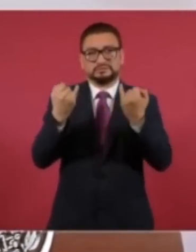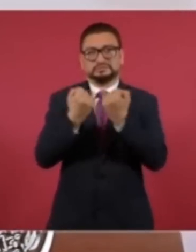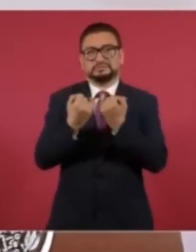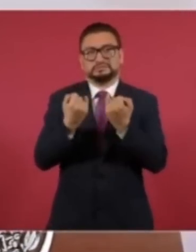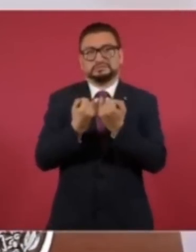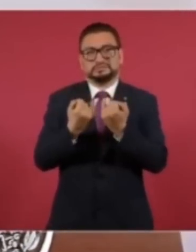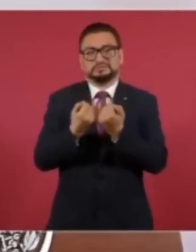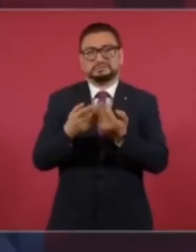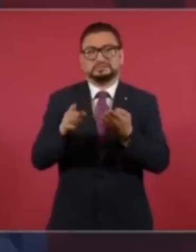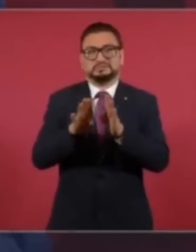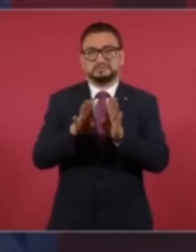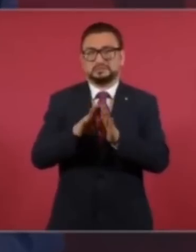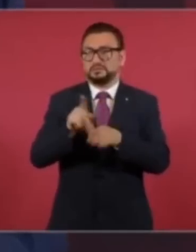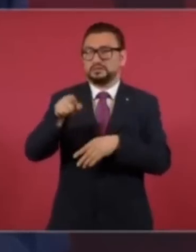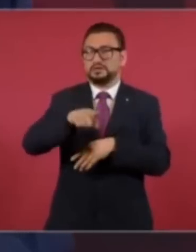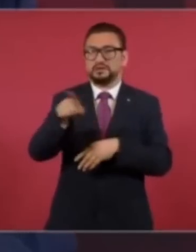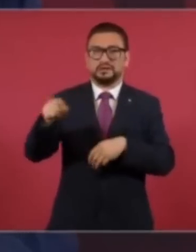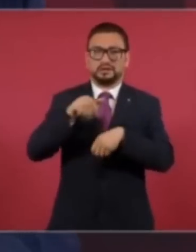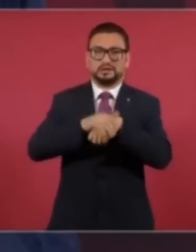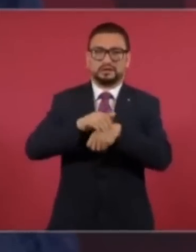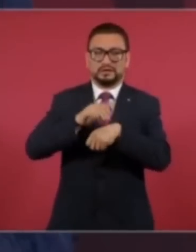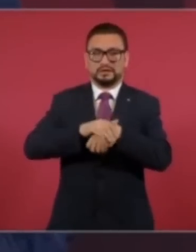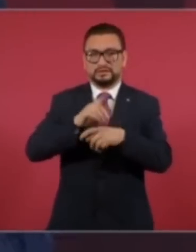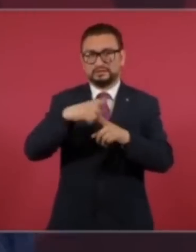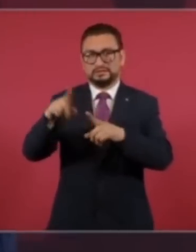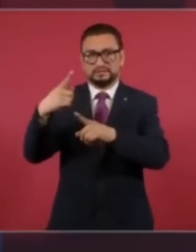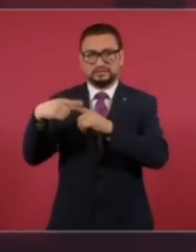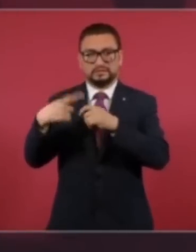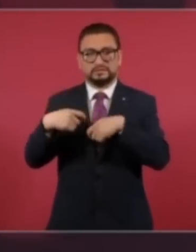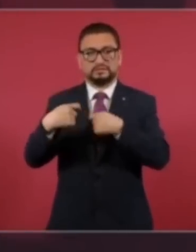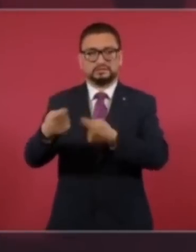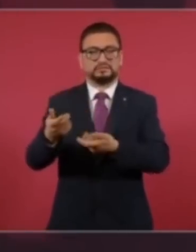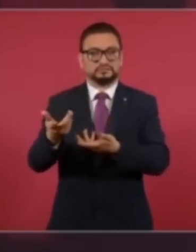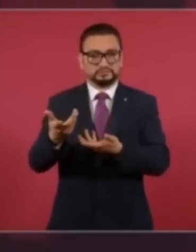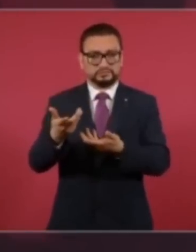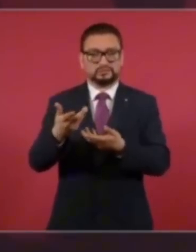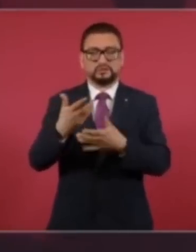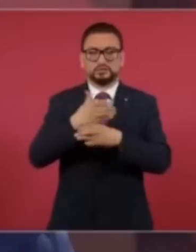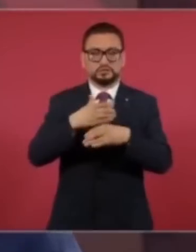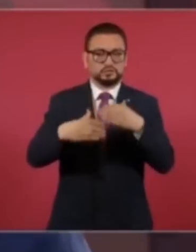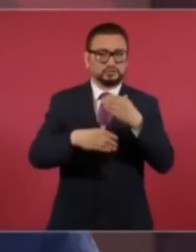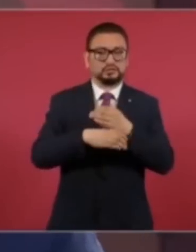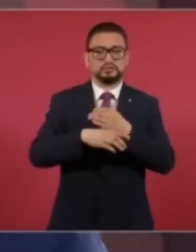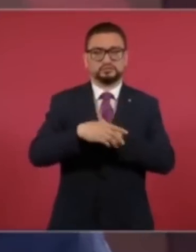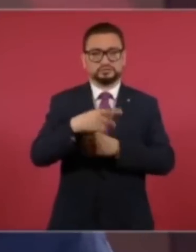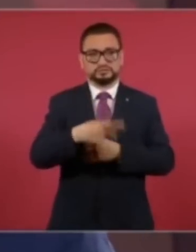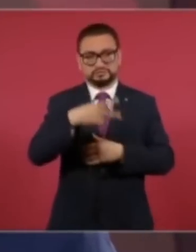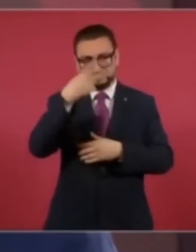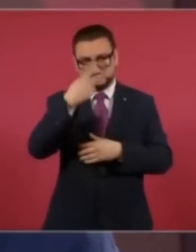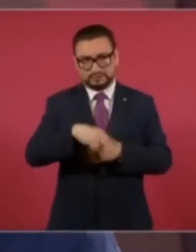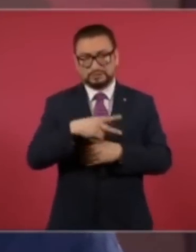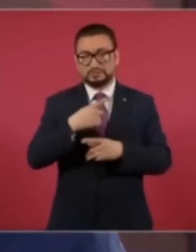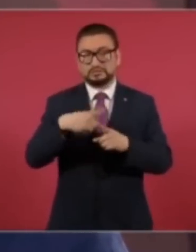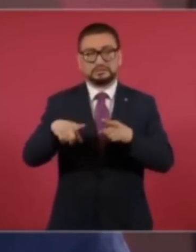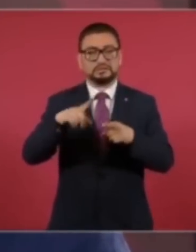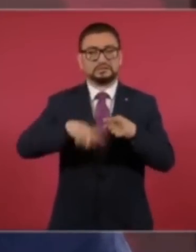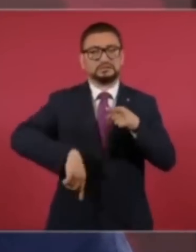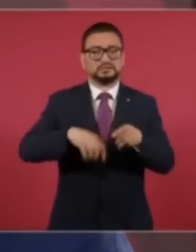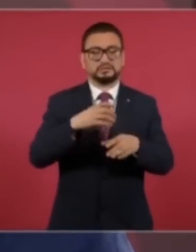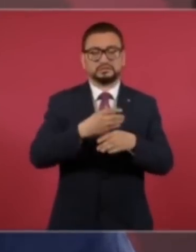entregando a amigos cercanos bienes del pueblo, de la nación,